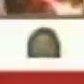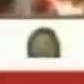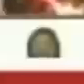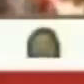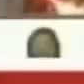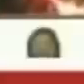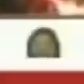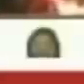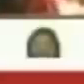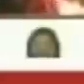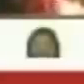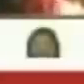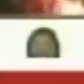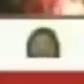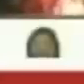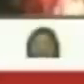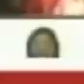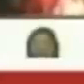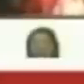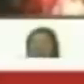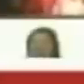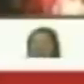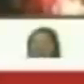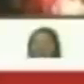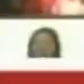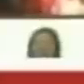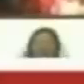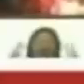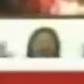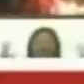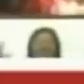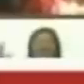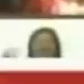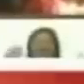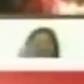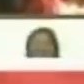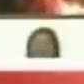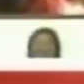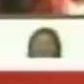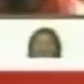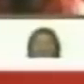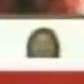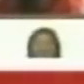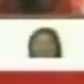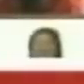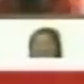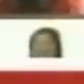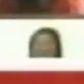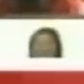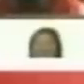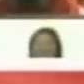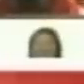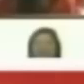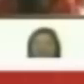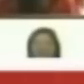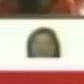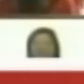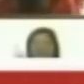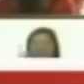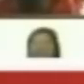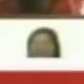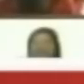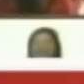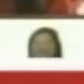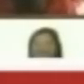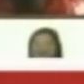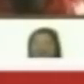Nicolás Maduro arremetió contra los opositores, expresando que es claro que los venezolanos en mayoría apoyan el oficialismo. Esto evidenciado en hechos como la gran afluencia